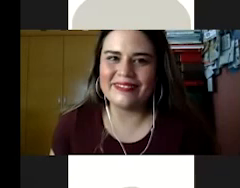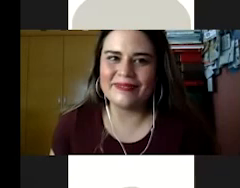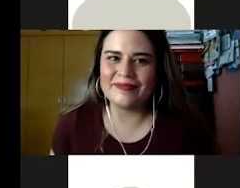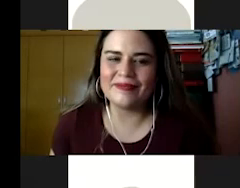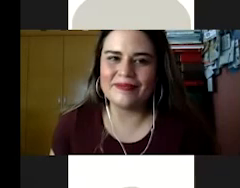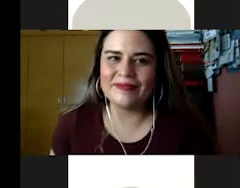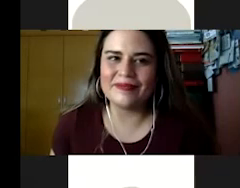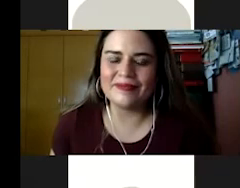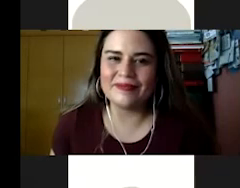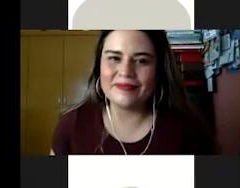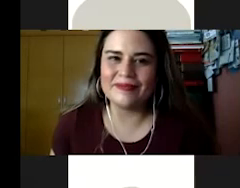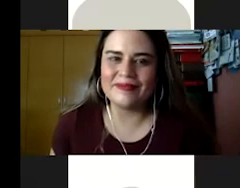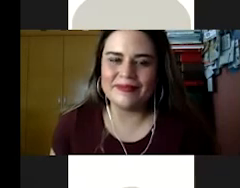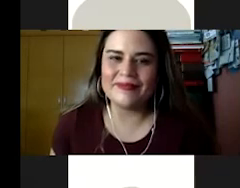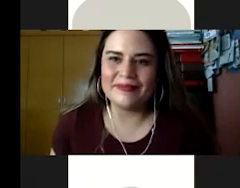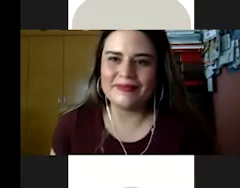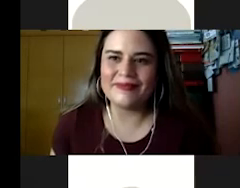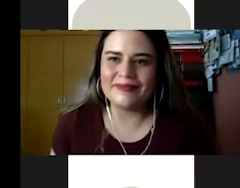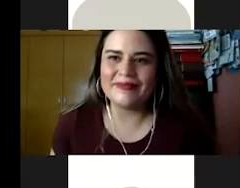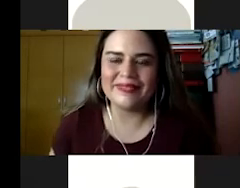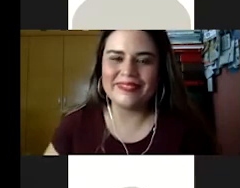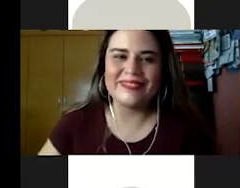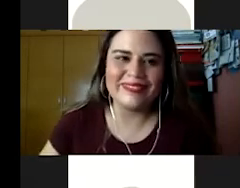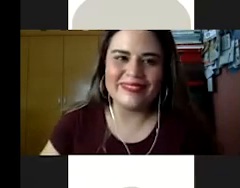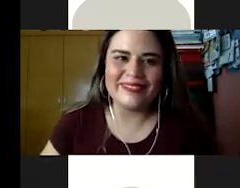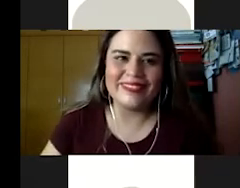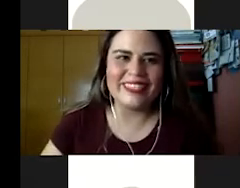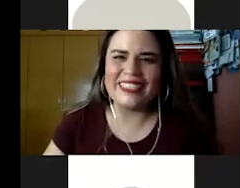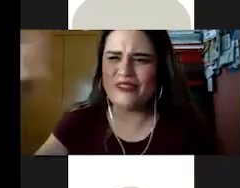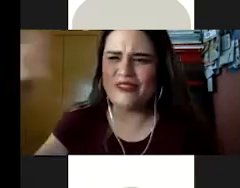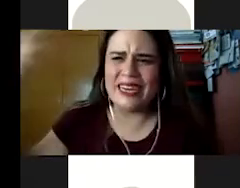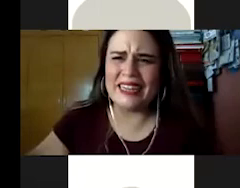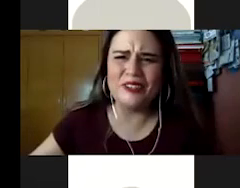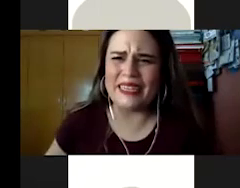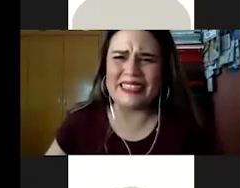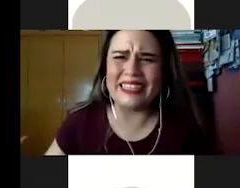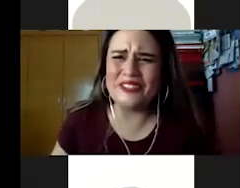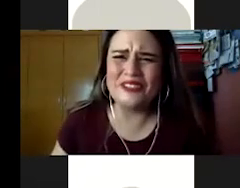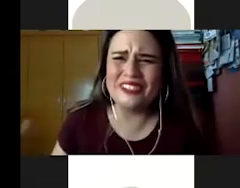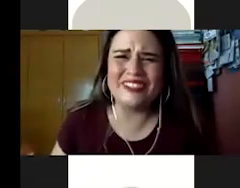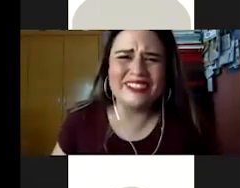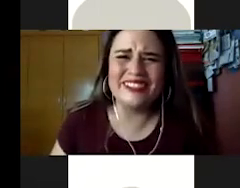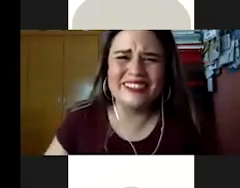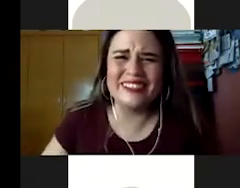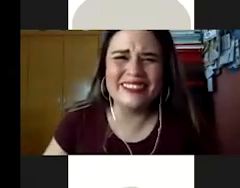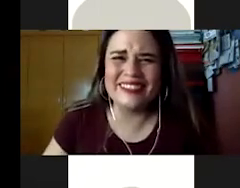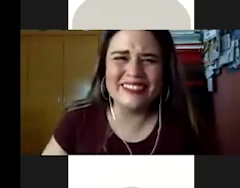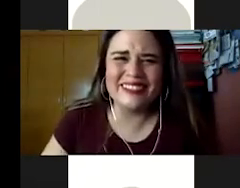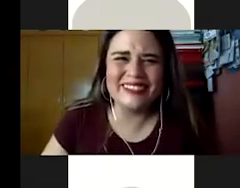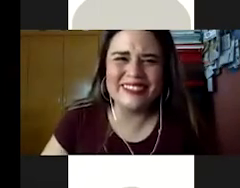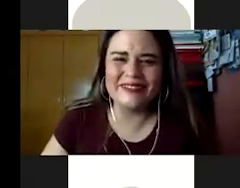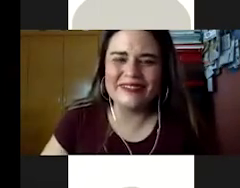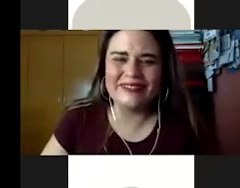o no sé qué más dijo de los tubos. O sea, es ignorancia. Hablar de los partidos. Nadie se para en